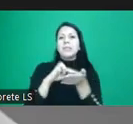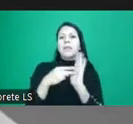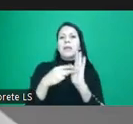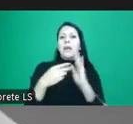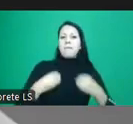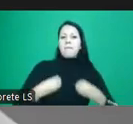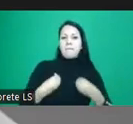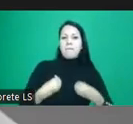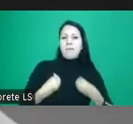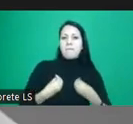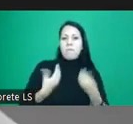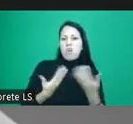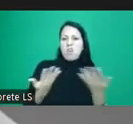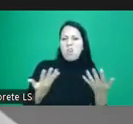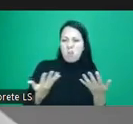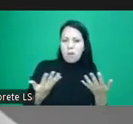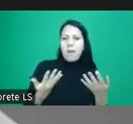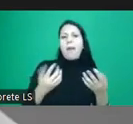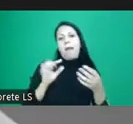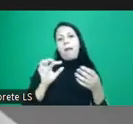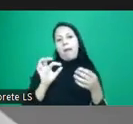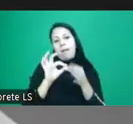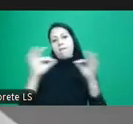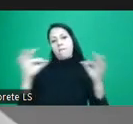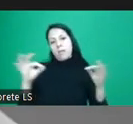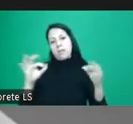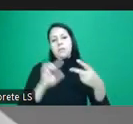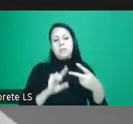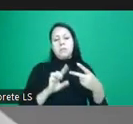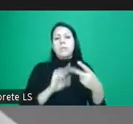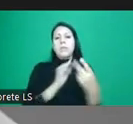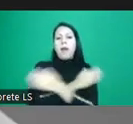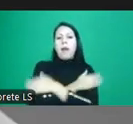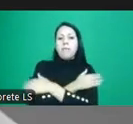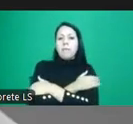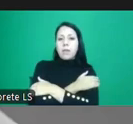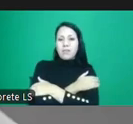remendado que abrazo con las ideas de mi cabeza rebelde.